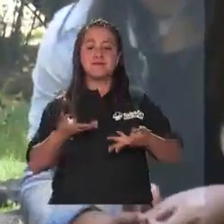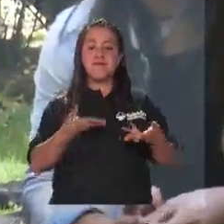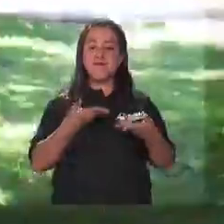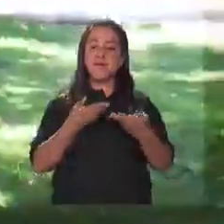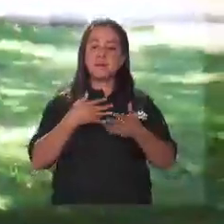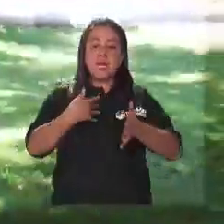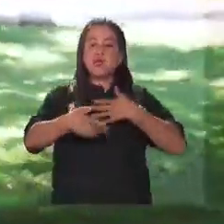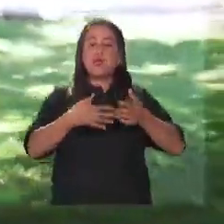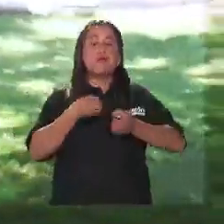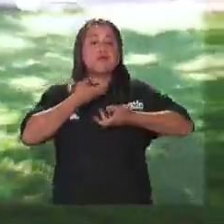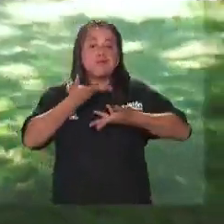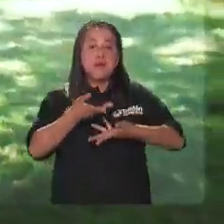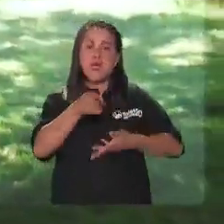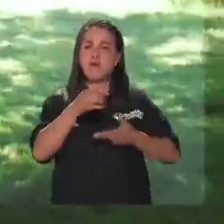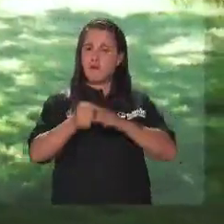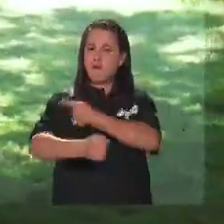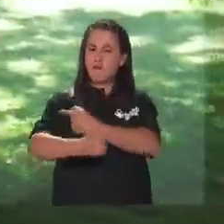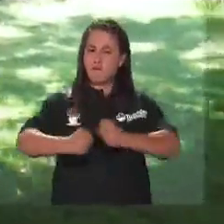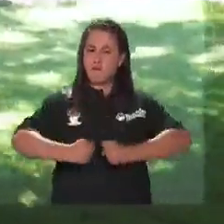Espontánea. Fuerte.